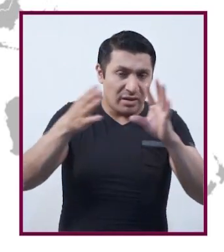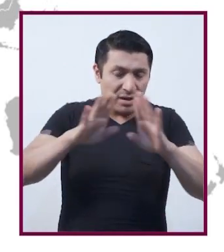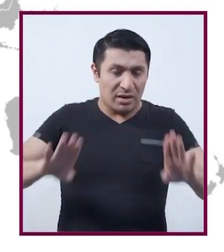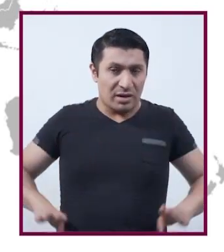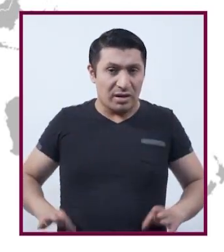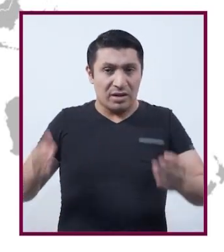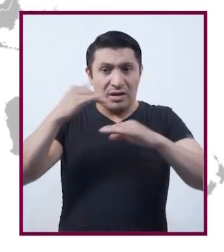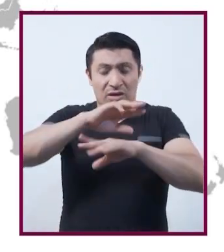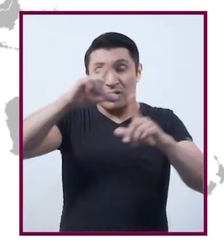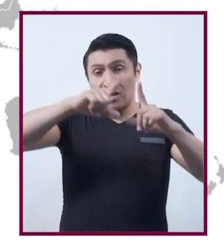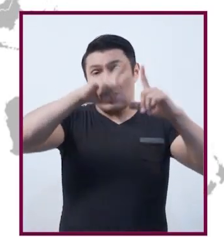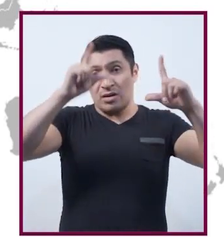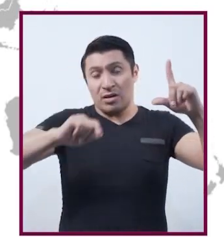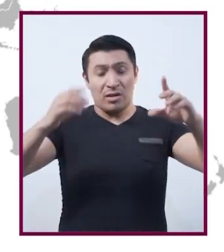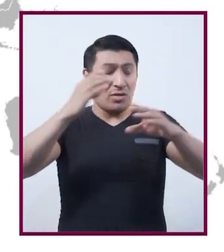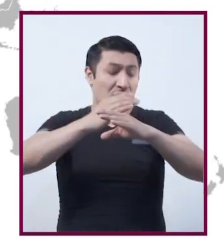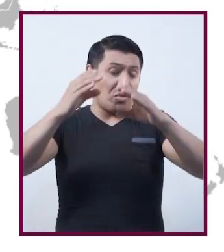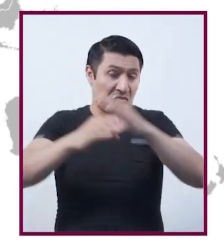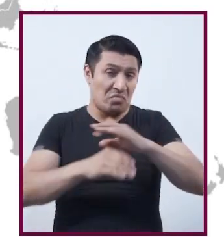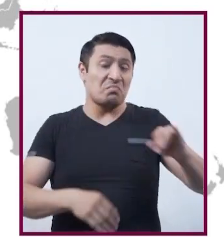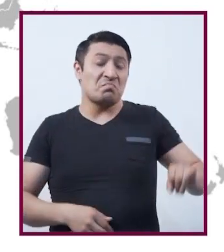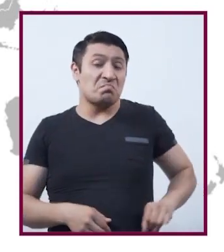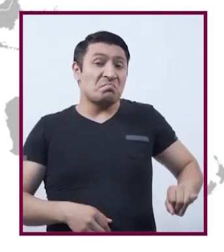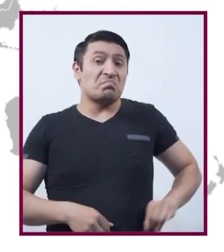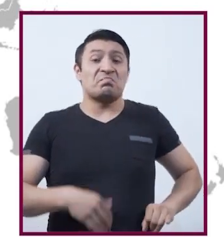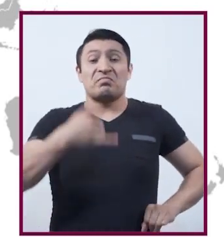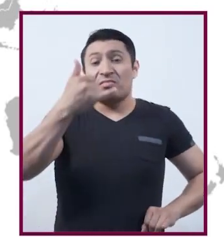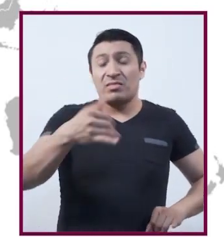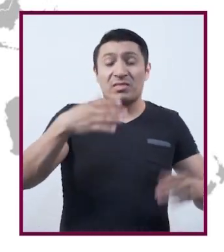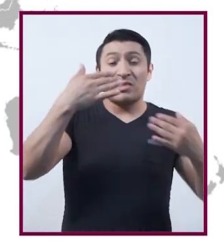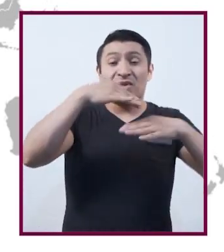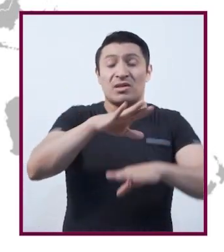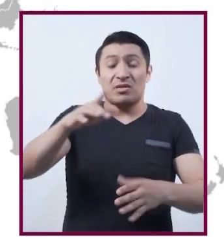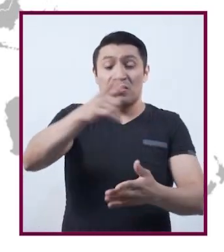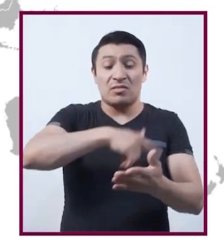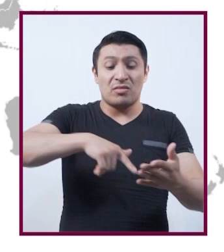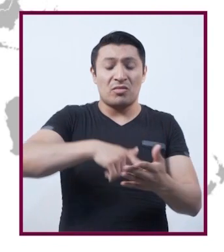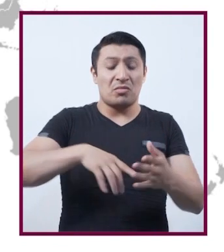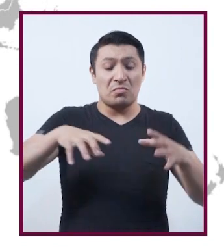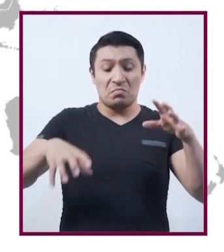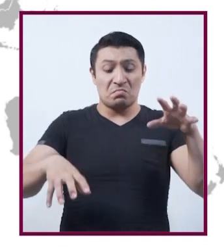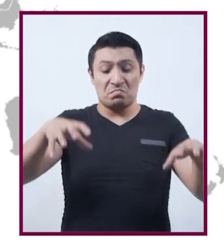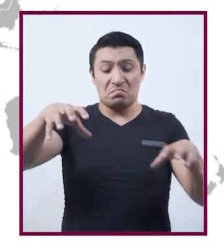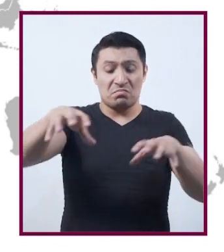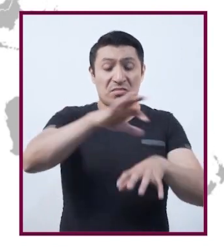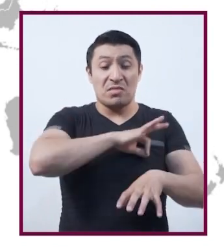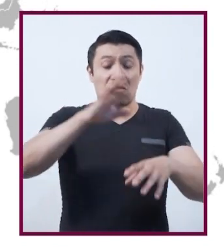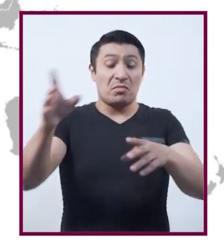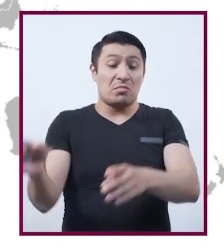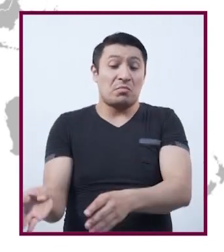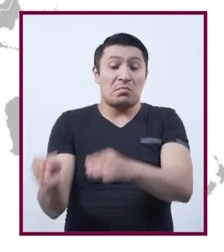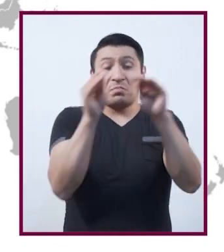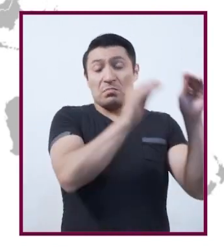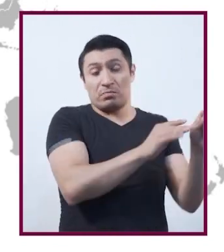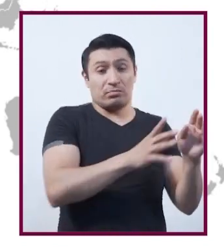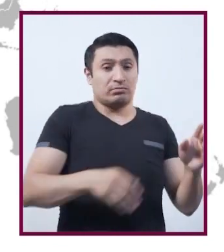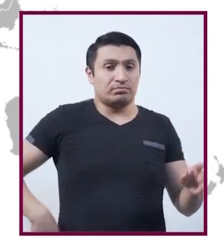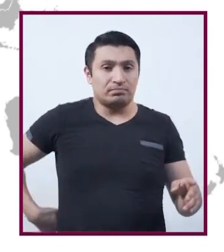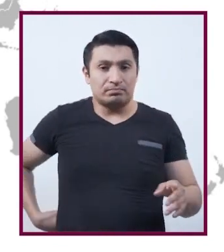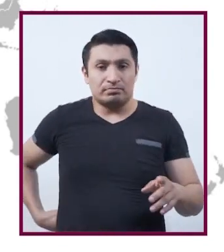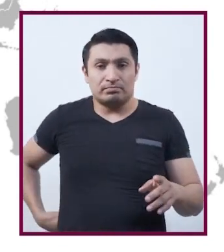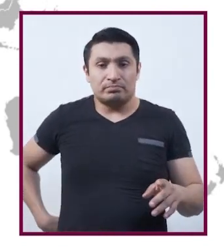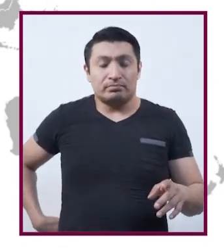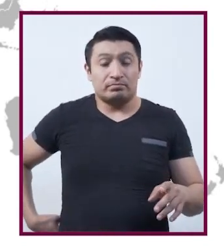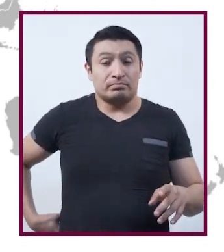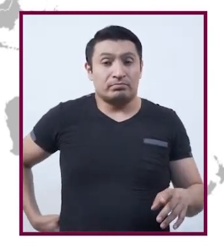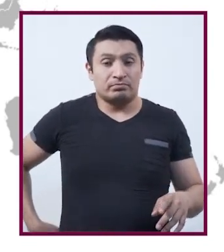Más o menos a la mitad de las venas abiertas de América Latina, se nos explica cómo la revolución industrial de los ingleses trajo